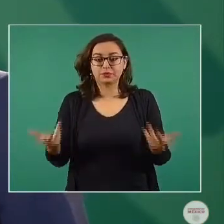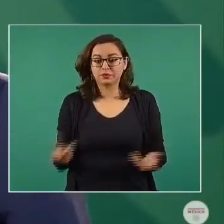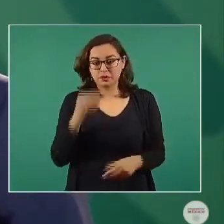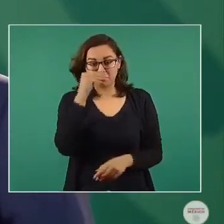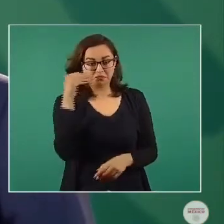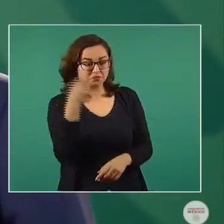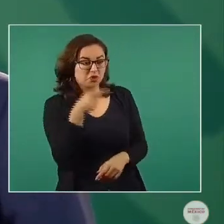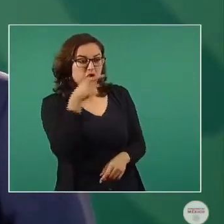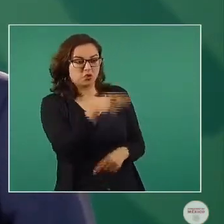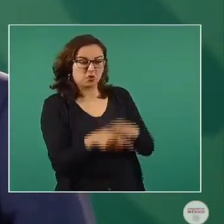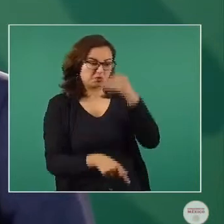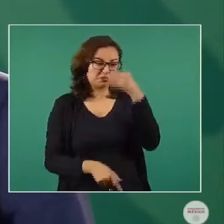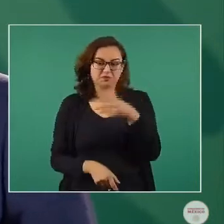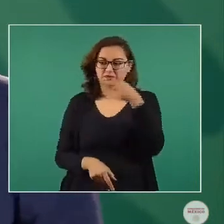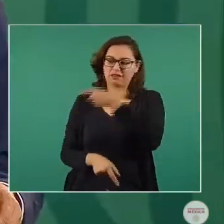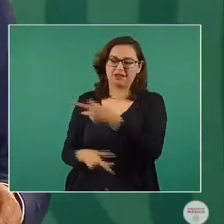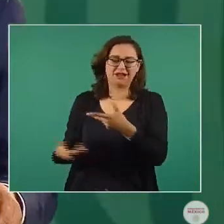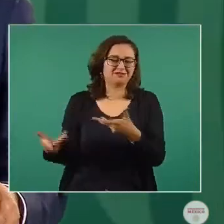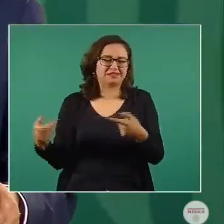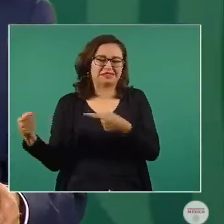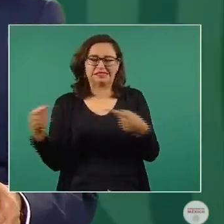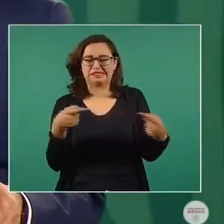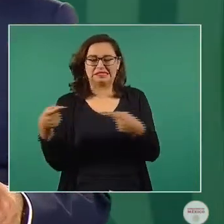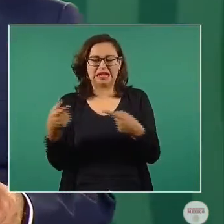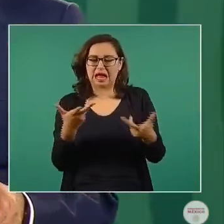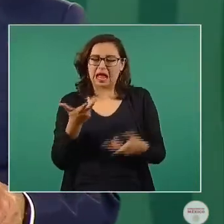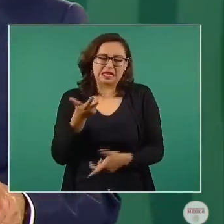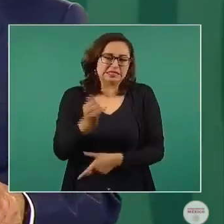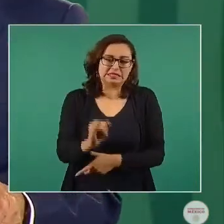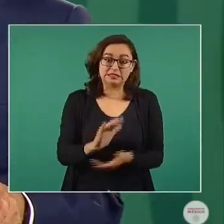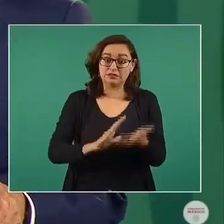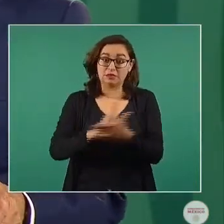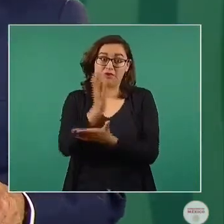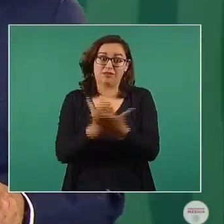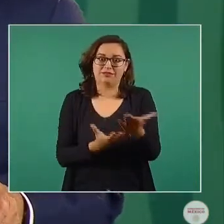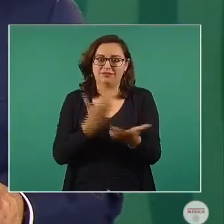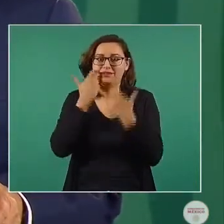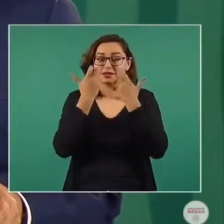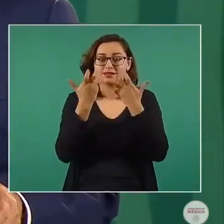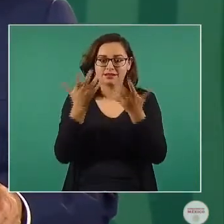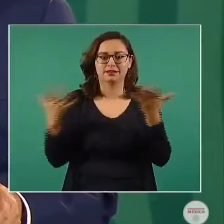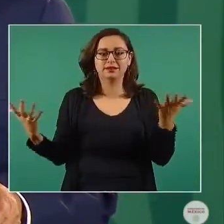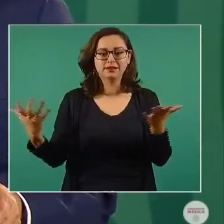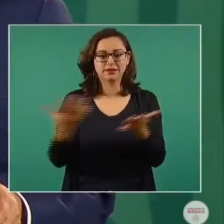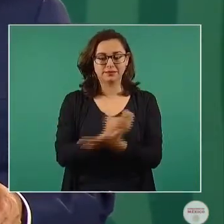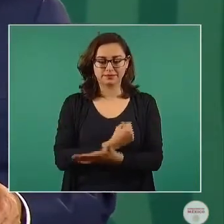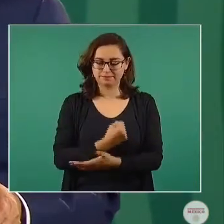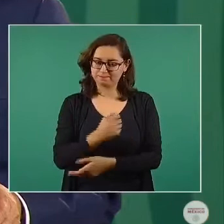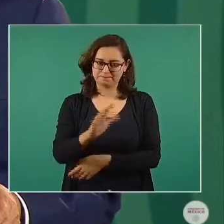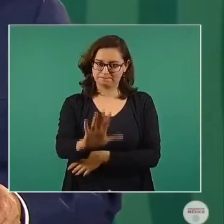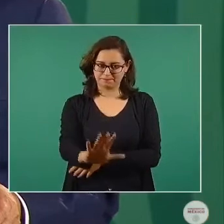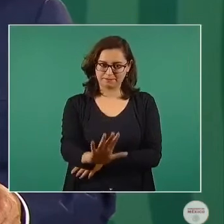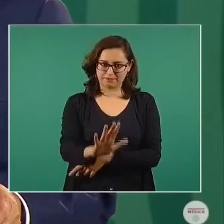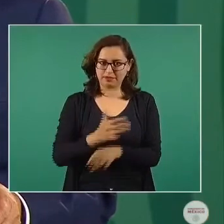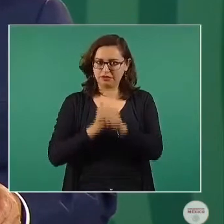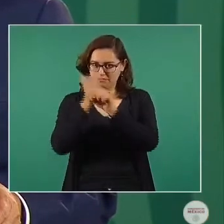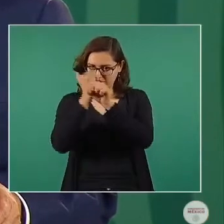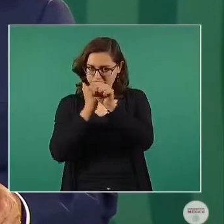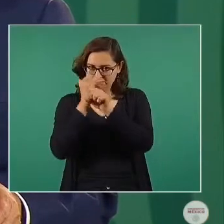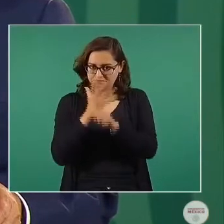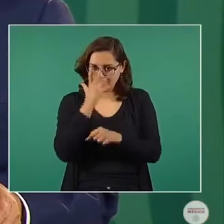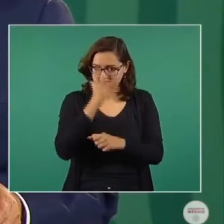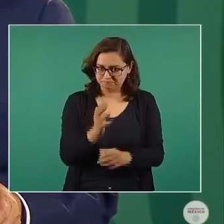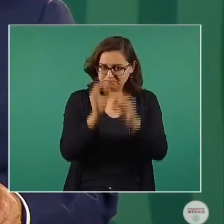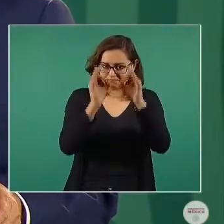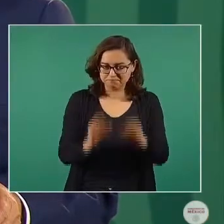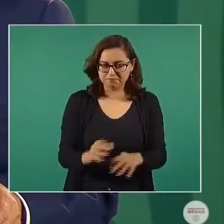Acusan a otros. Entonces tiene que hacerse una investigación seria y actuar con